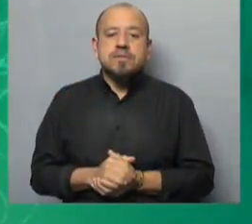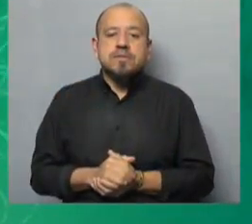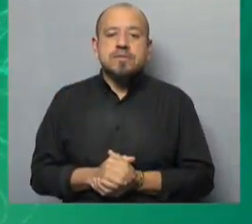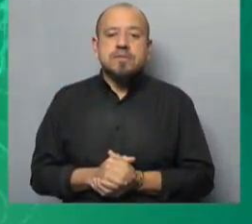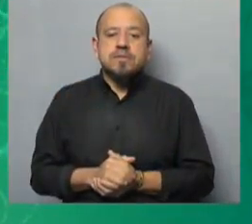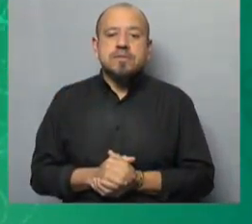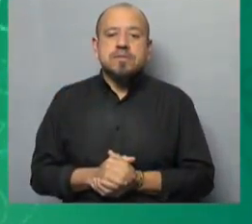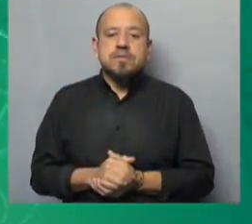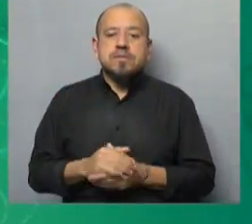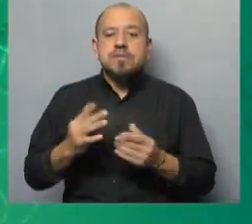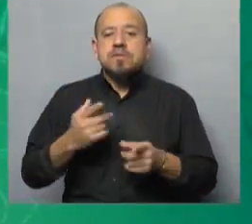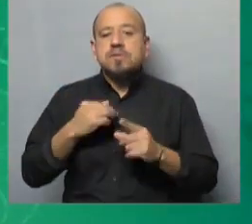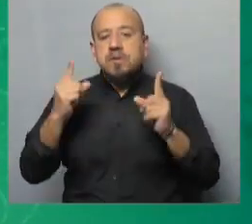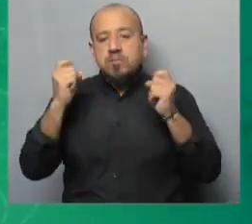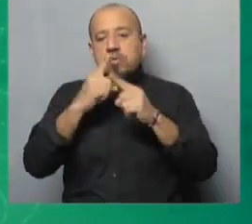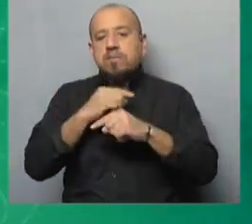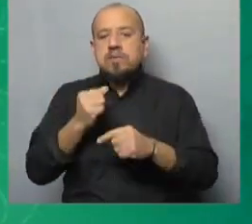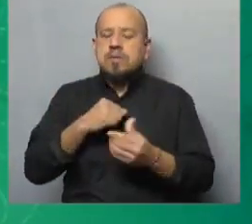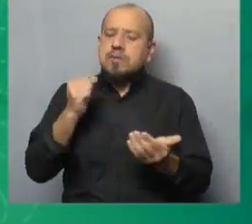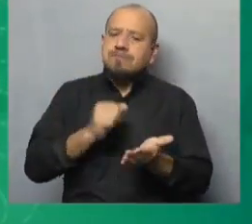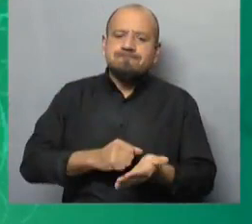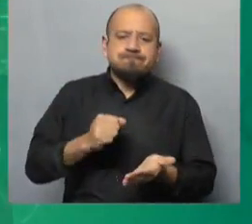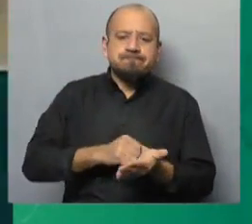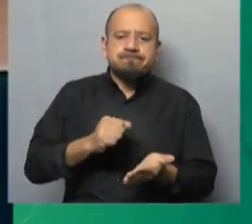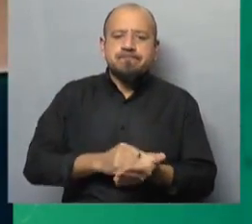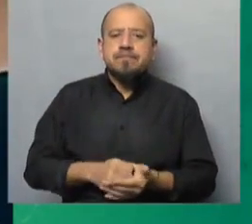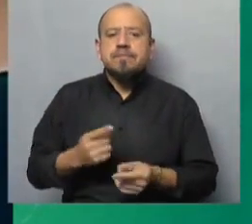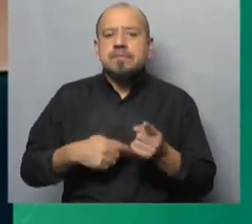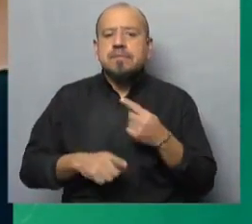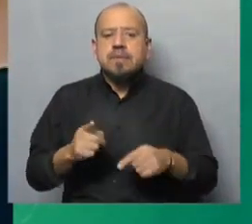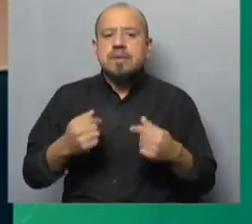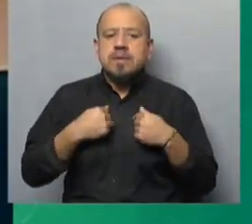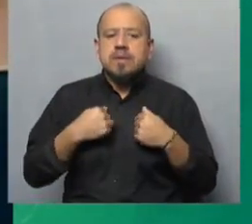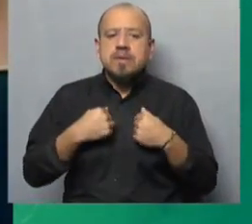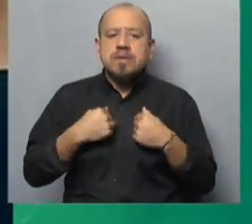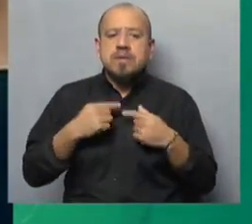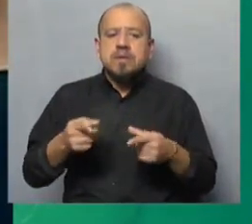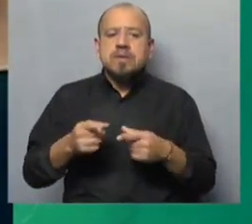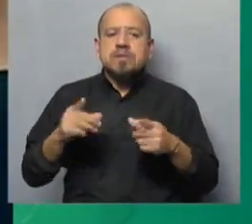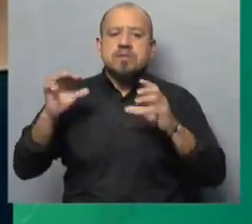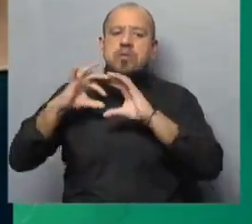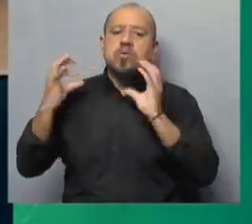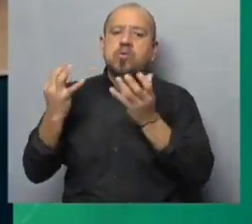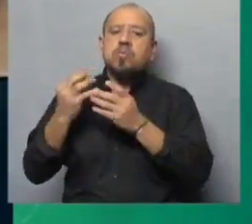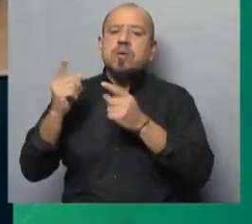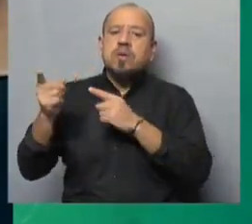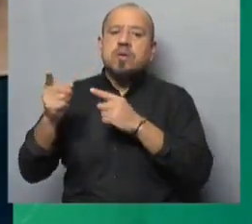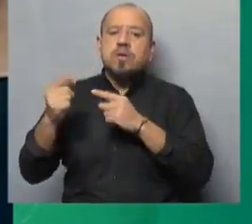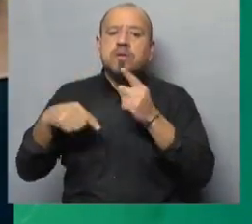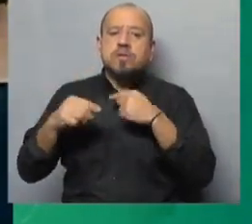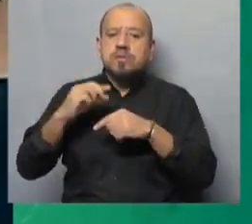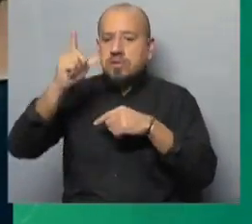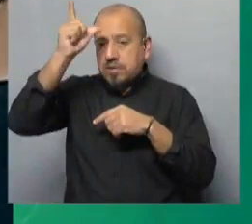si es muy difícil es duro es duro pero mira nosotros venimos también de la copa del mundo no se nos va a hacer con la gente de